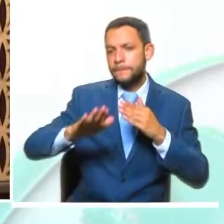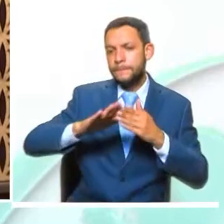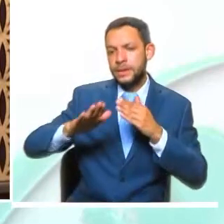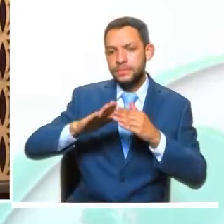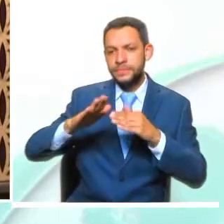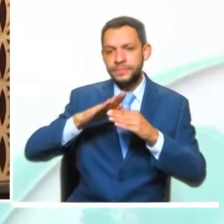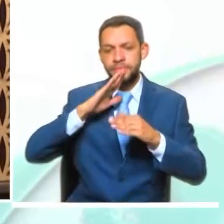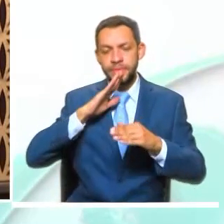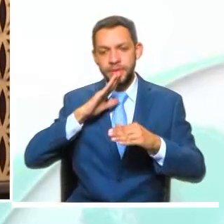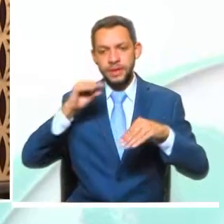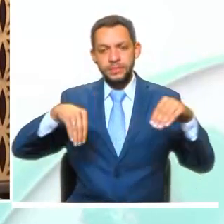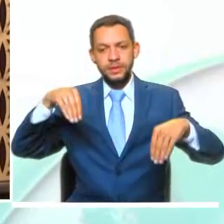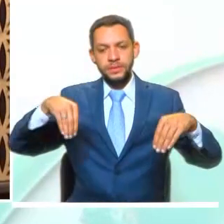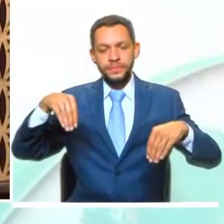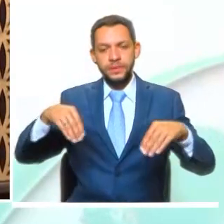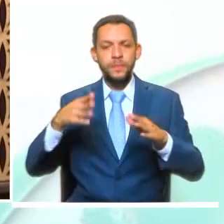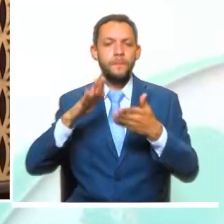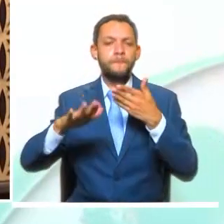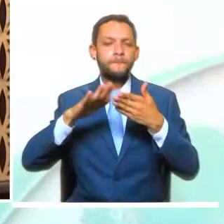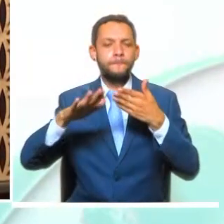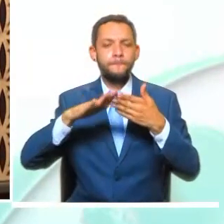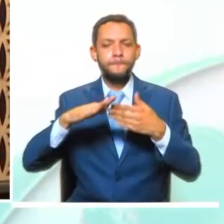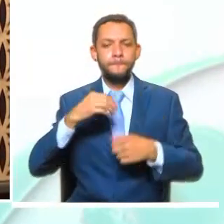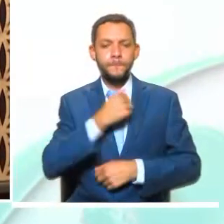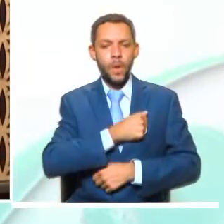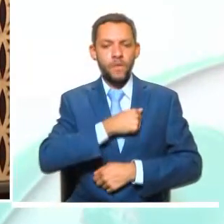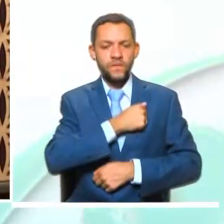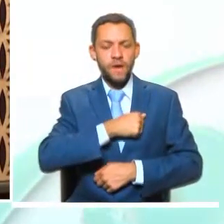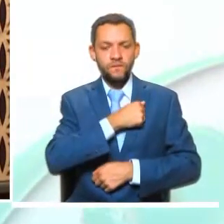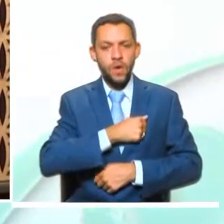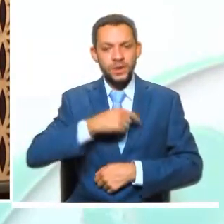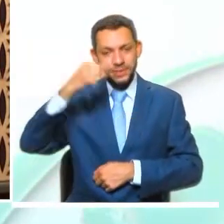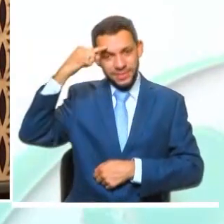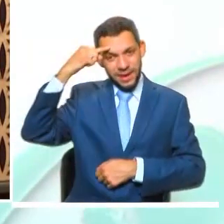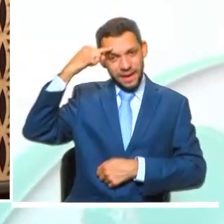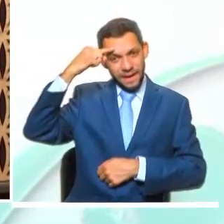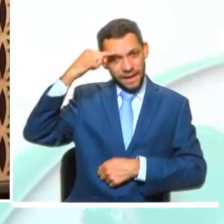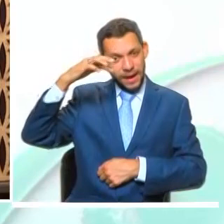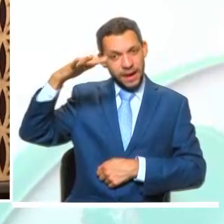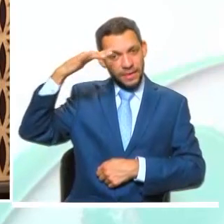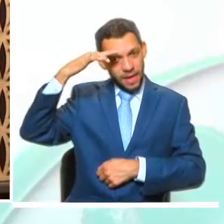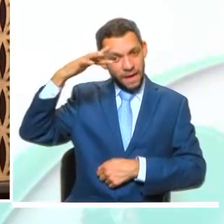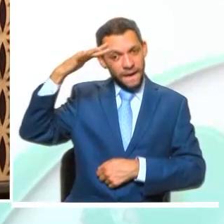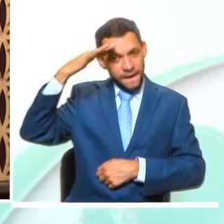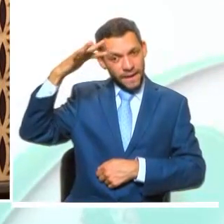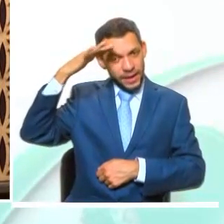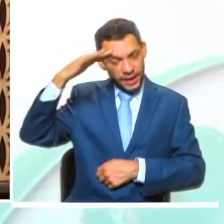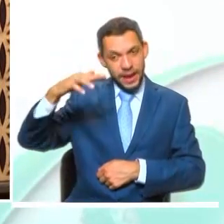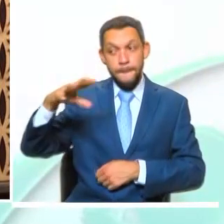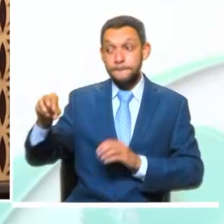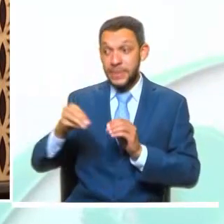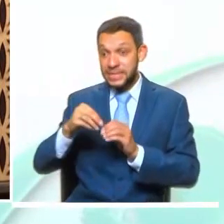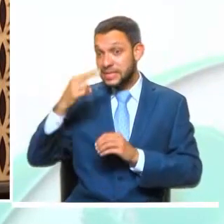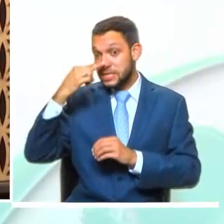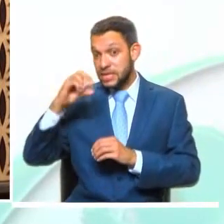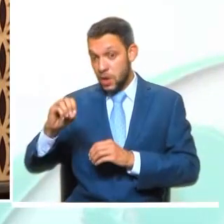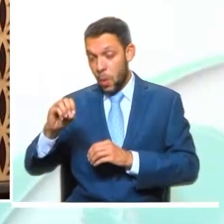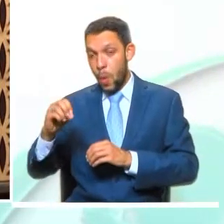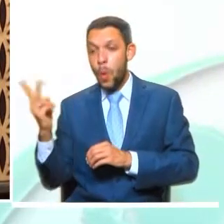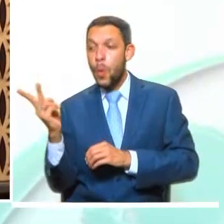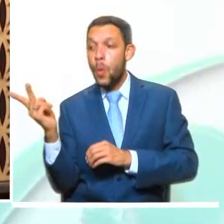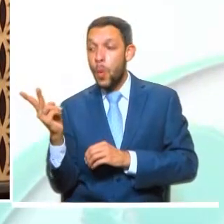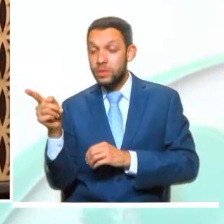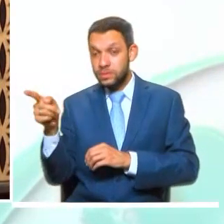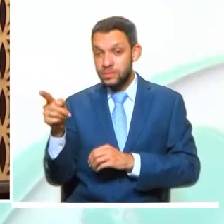productor hoy richie a ver si tenemos la imagen de cartagena el doctor gente que rojas y su hijo santiago van a estar en